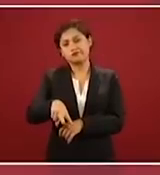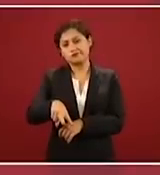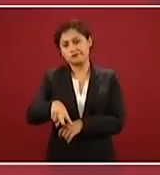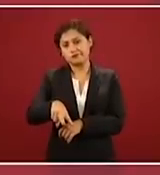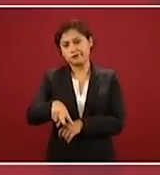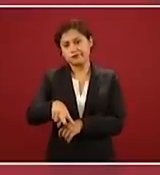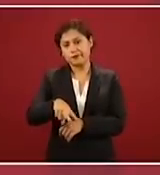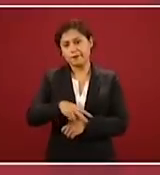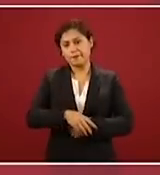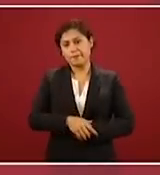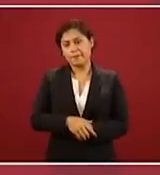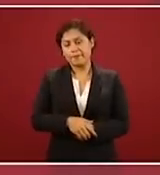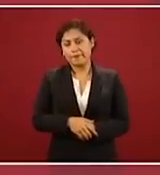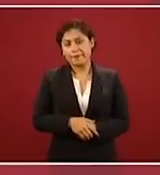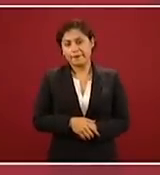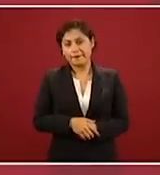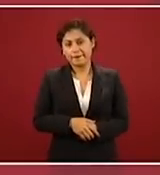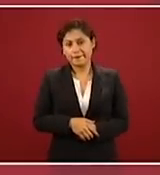no hay